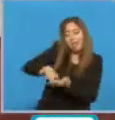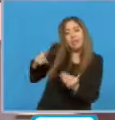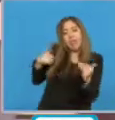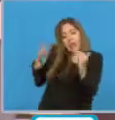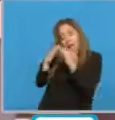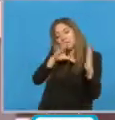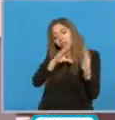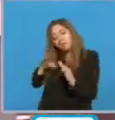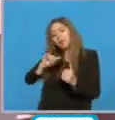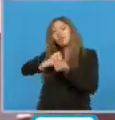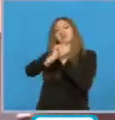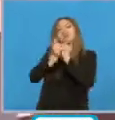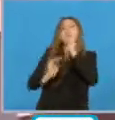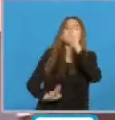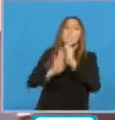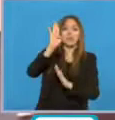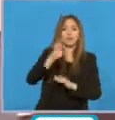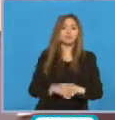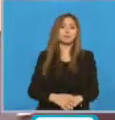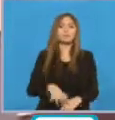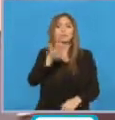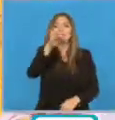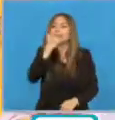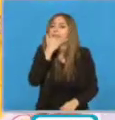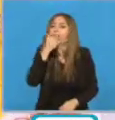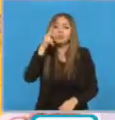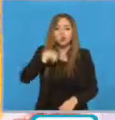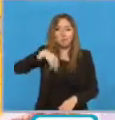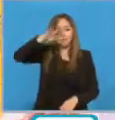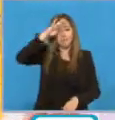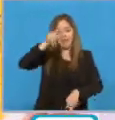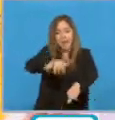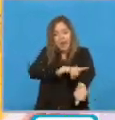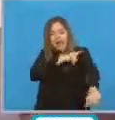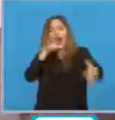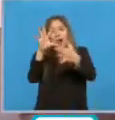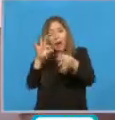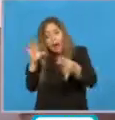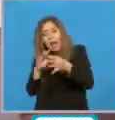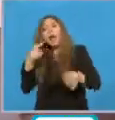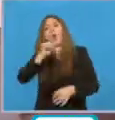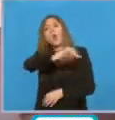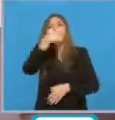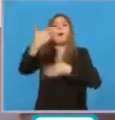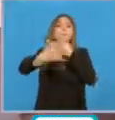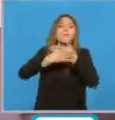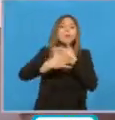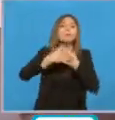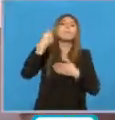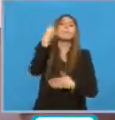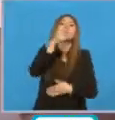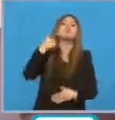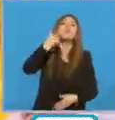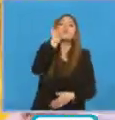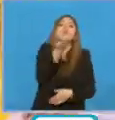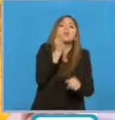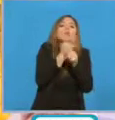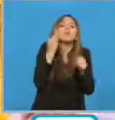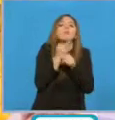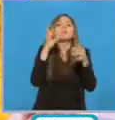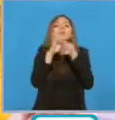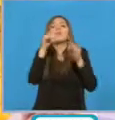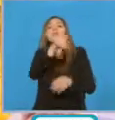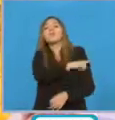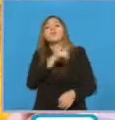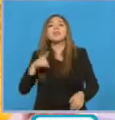pie para otra cápsula, porque ya veo que es un tema que da para muchas Sí, cosas. Aquí tú quieres que le quede claro pues a todos los padres el hacerse consciente